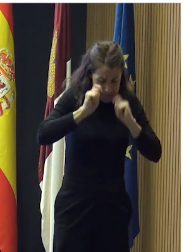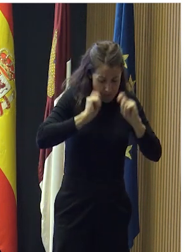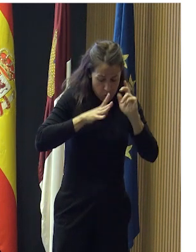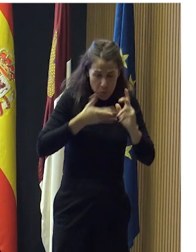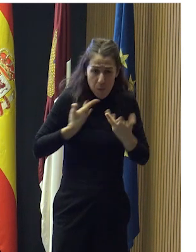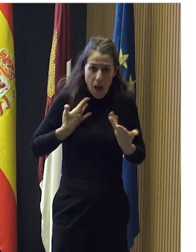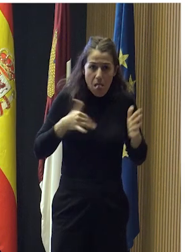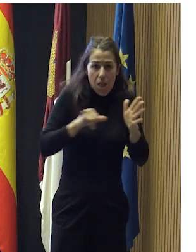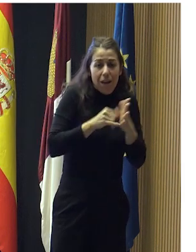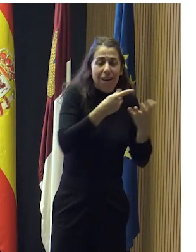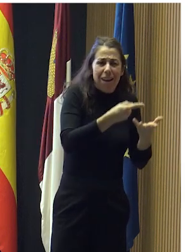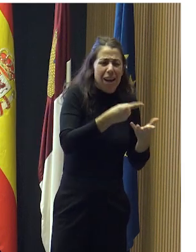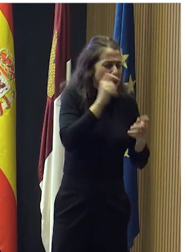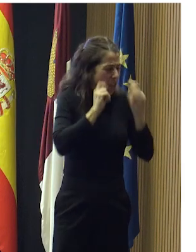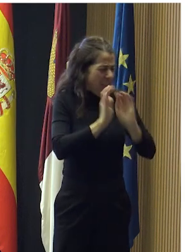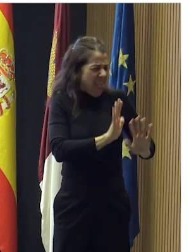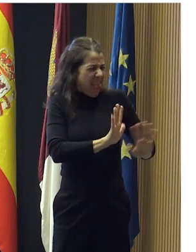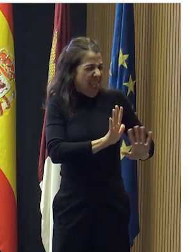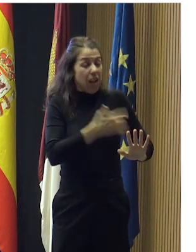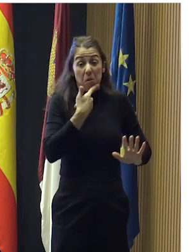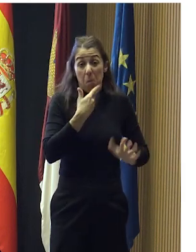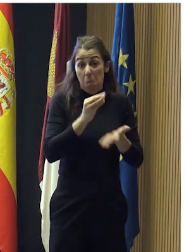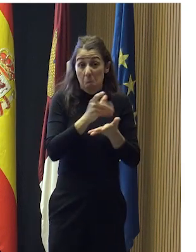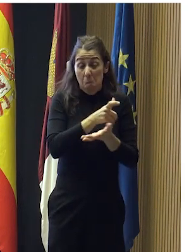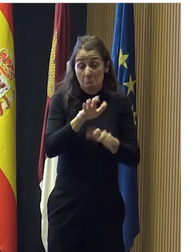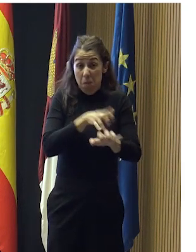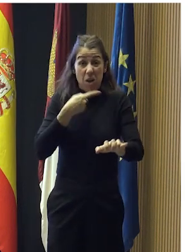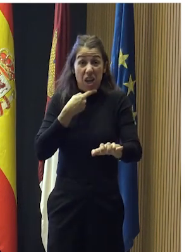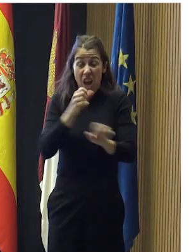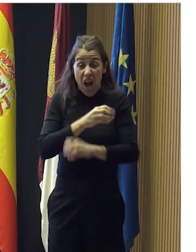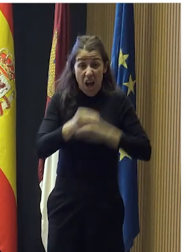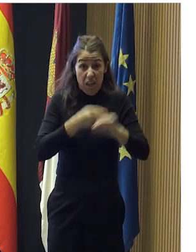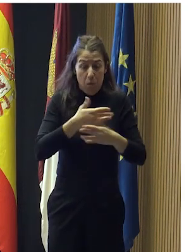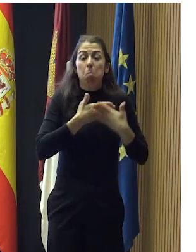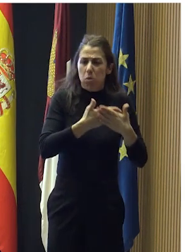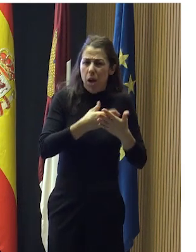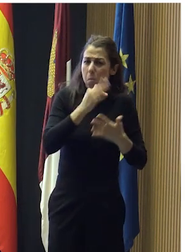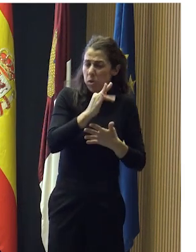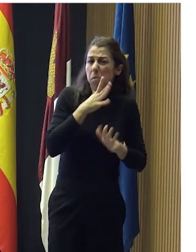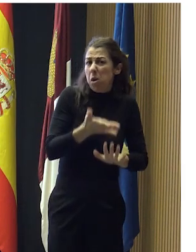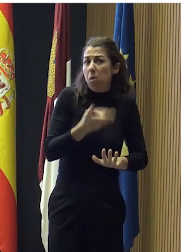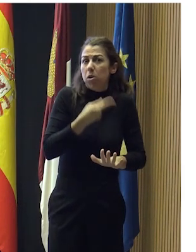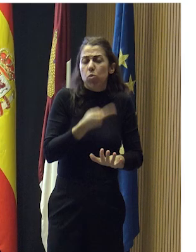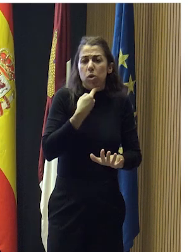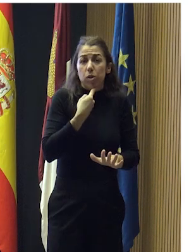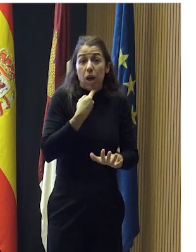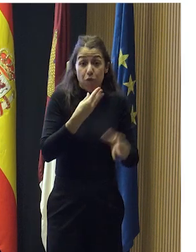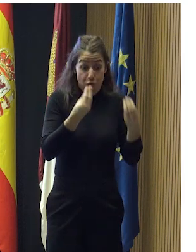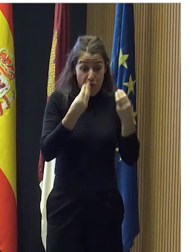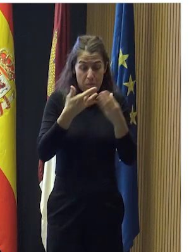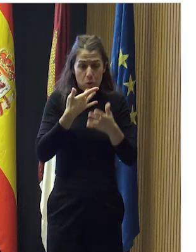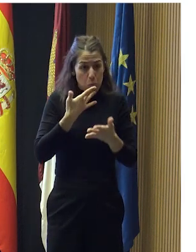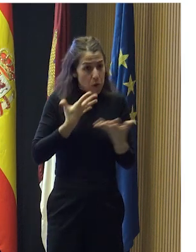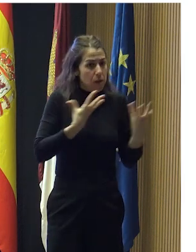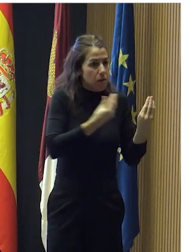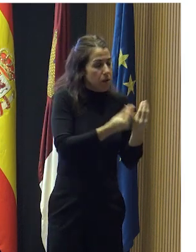mejor te puedes acercar y me decirle, no llores, que no pasa nada, que es lo que hace mucha gente, desde la mejor de las voluntades, ¿eh? Pues a lo mejor si tú estás formado, puedes